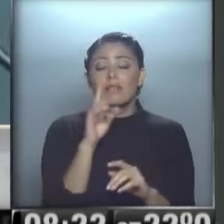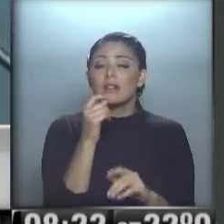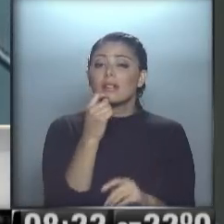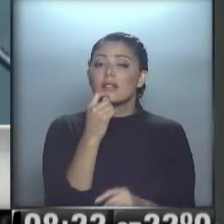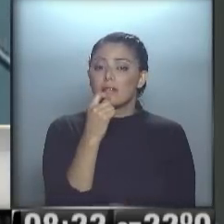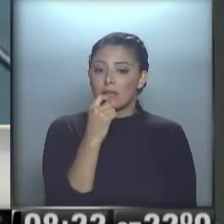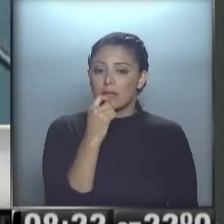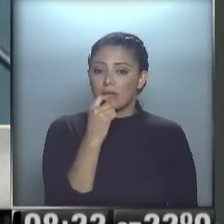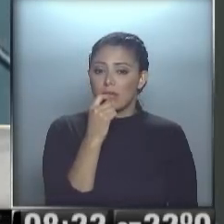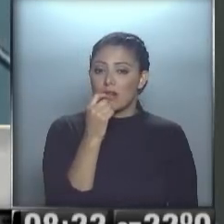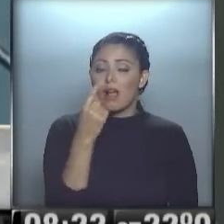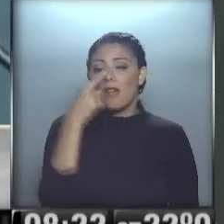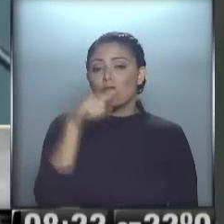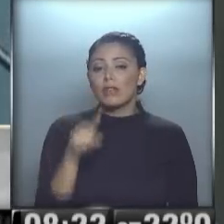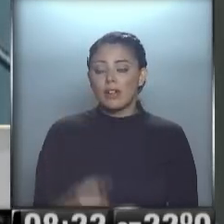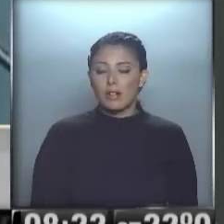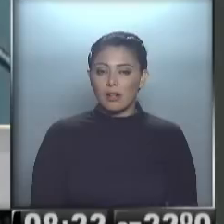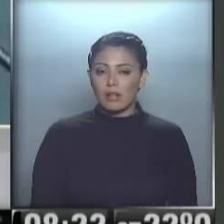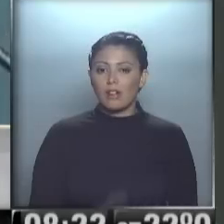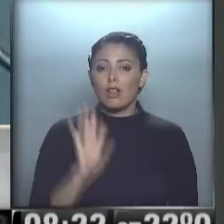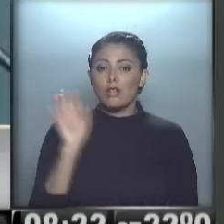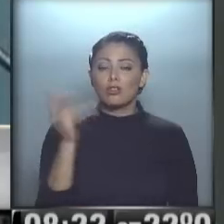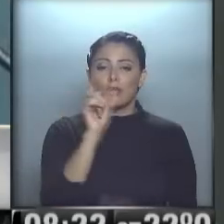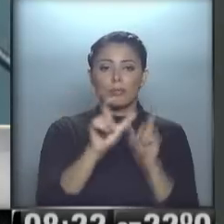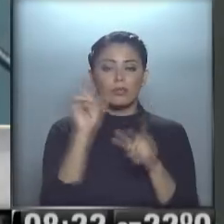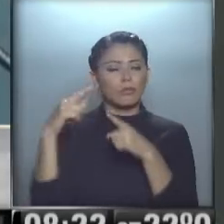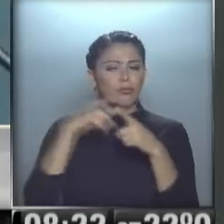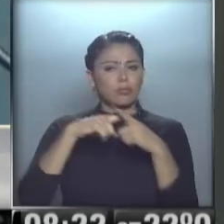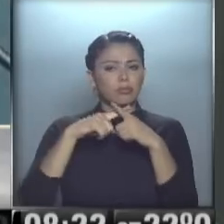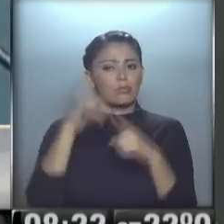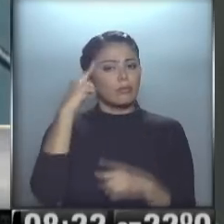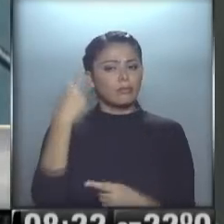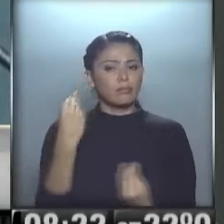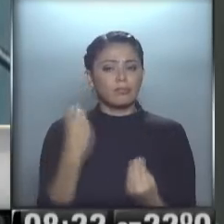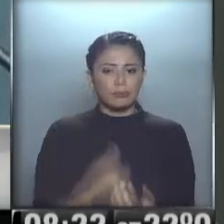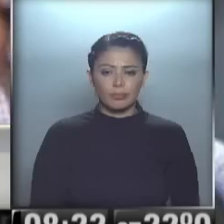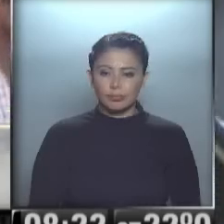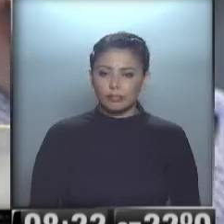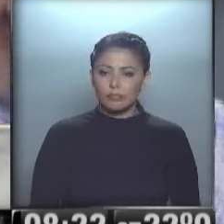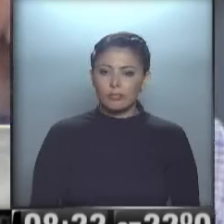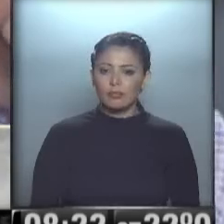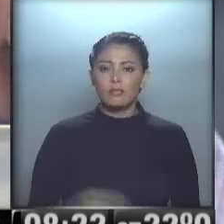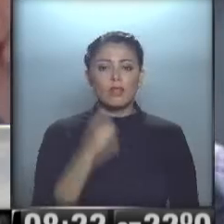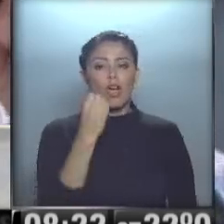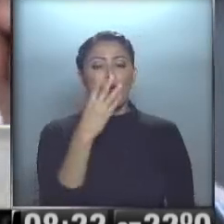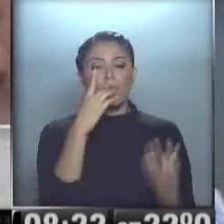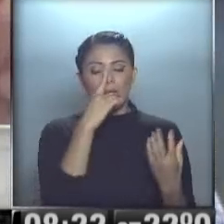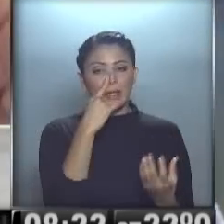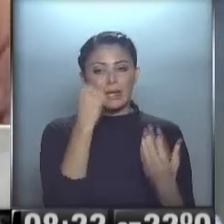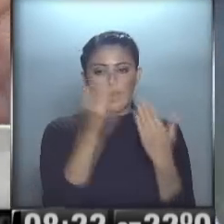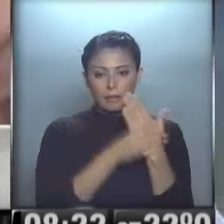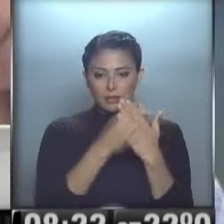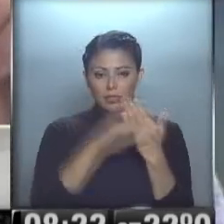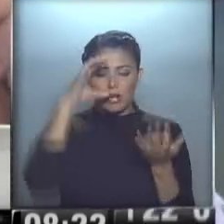posición este final de todos los que participan en el debate en el ámbito del Congreso Buen día ministro Gabriel